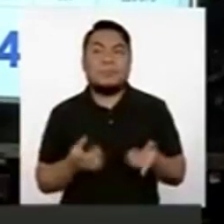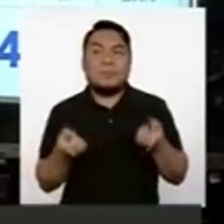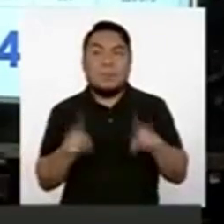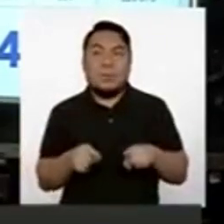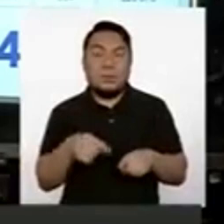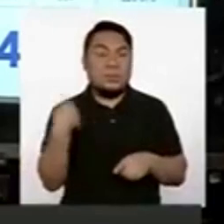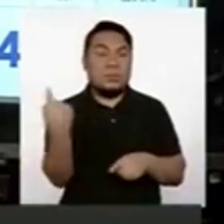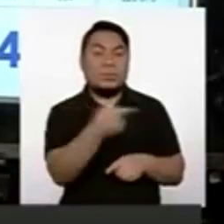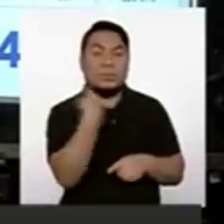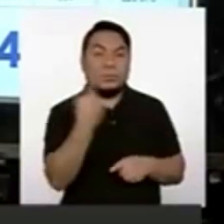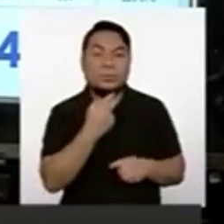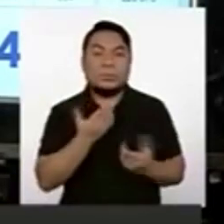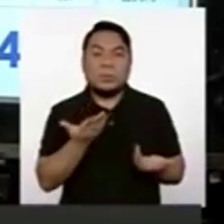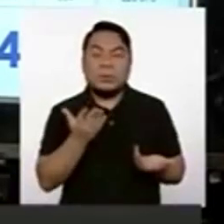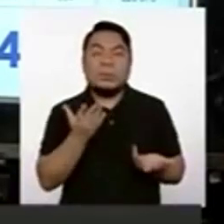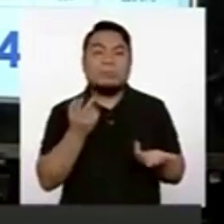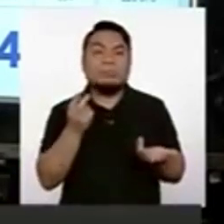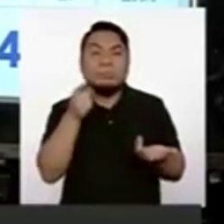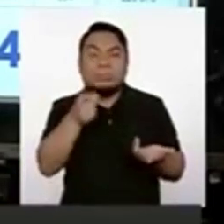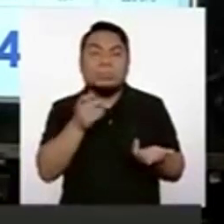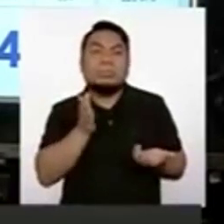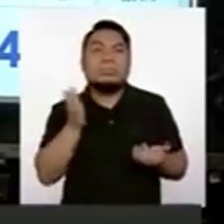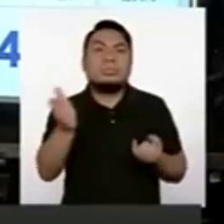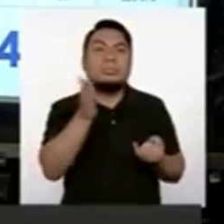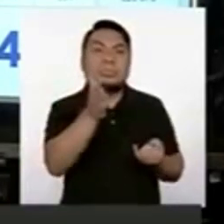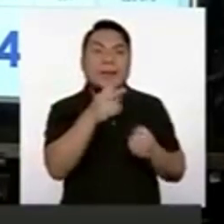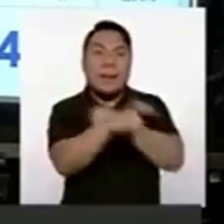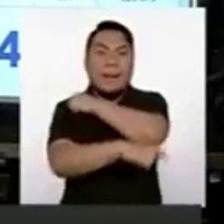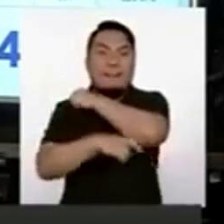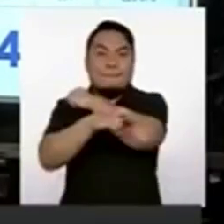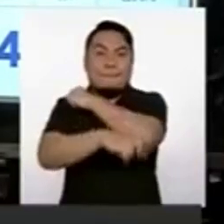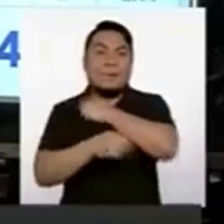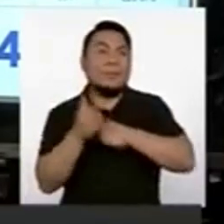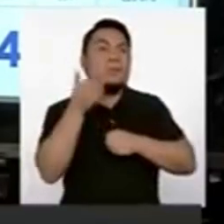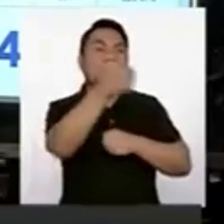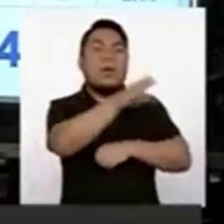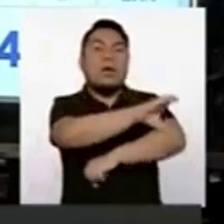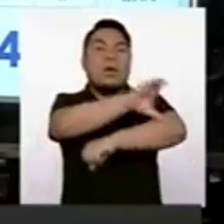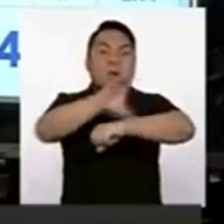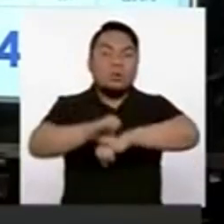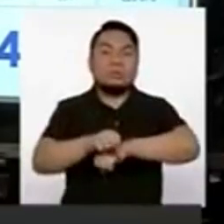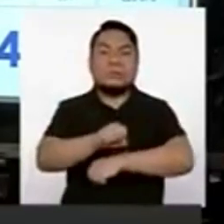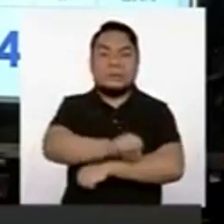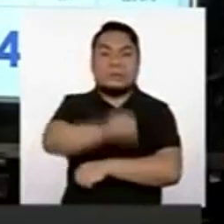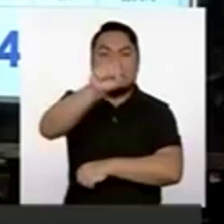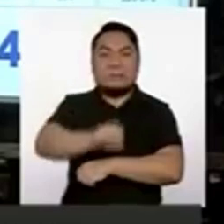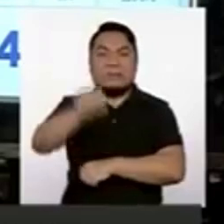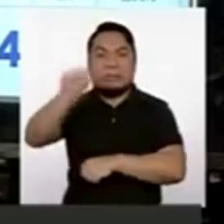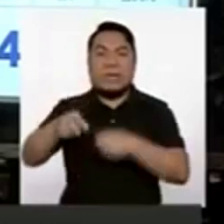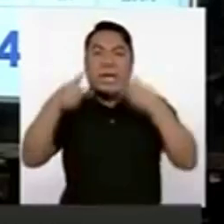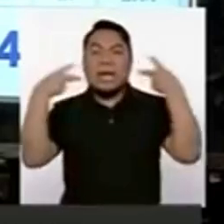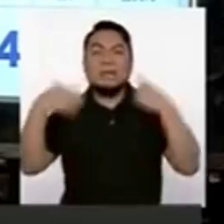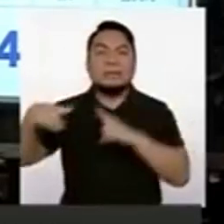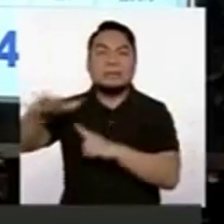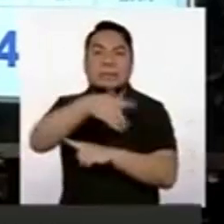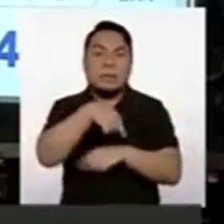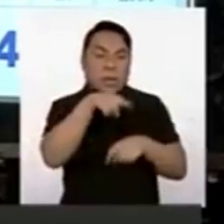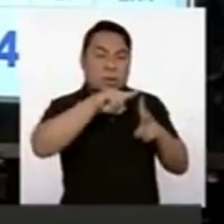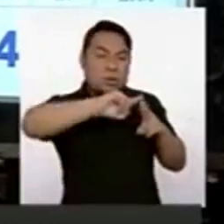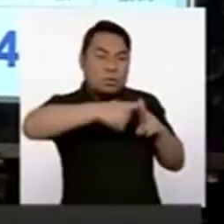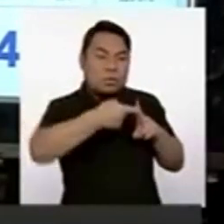Cuando uno recorre el país, costa, sierra y selva, desde el extremo